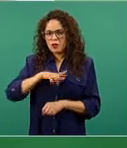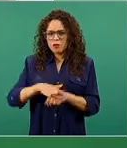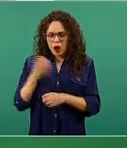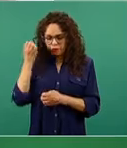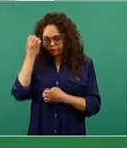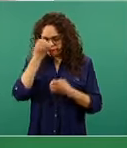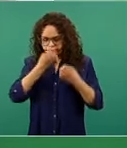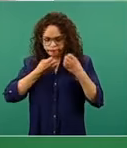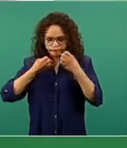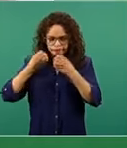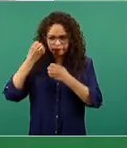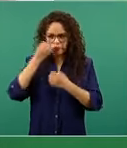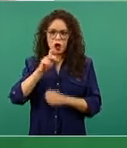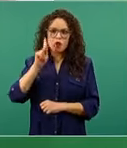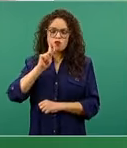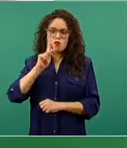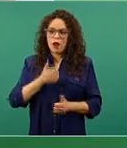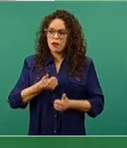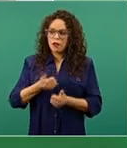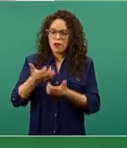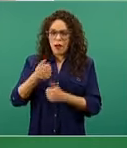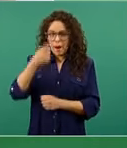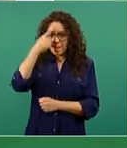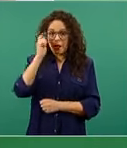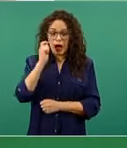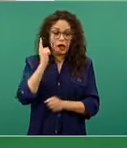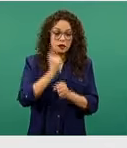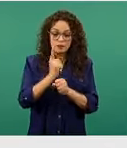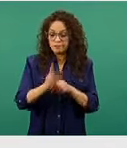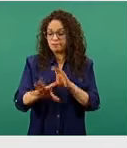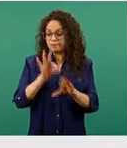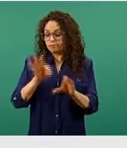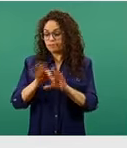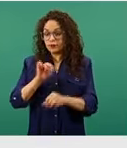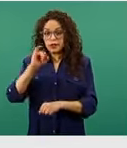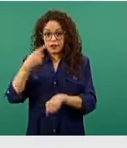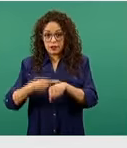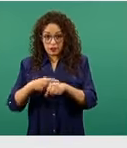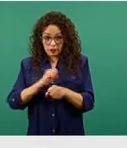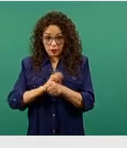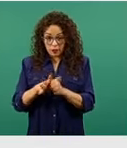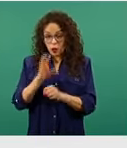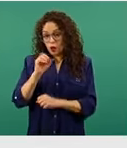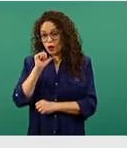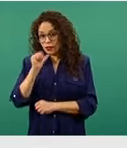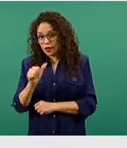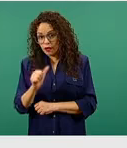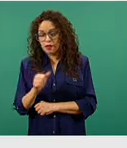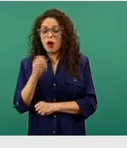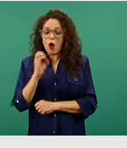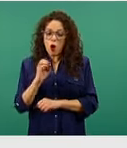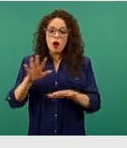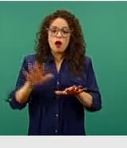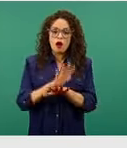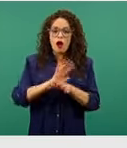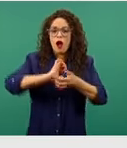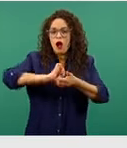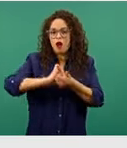las muestras que hemos enviado en esta búsqueda intencionada de casos, de las variables del